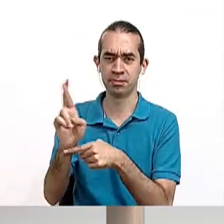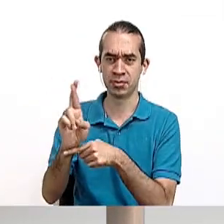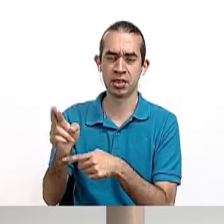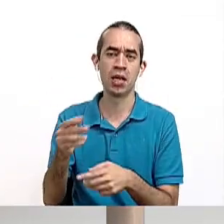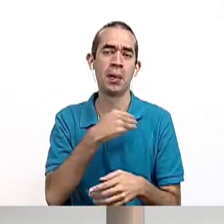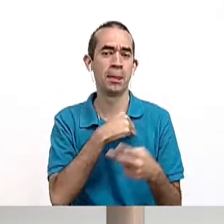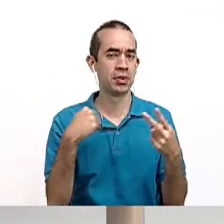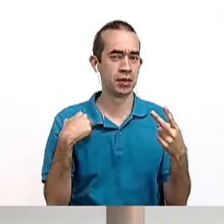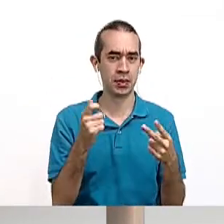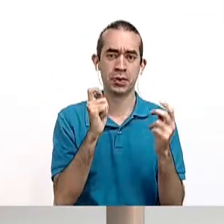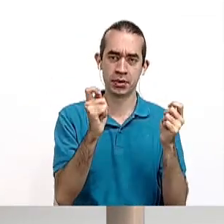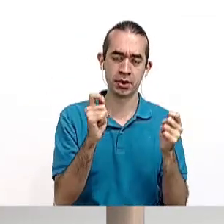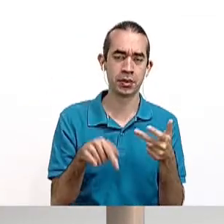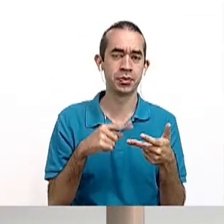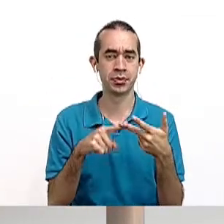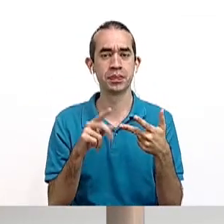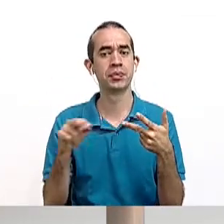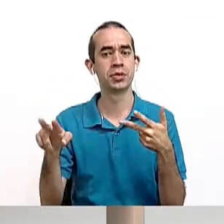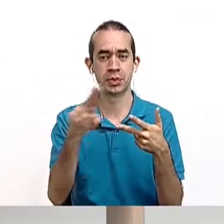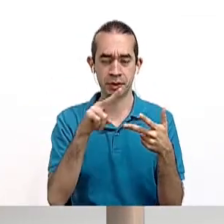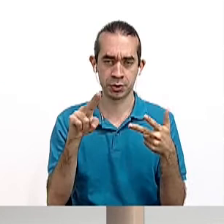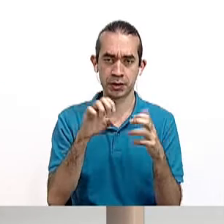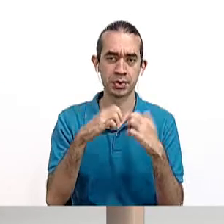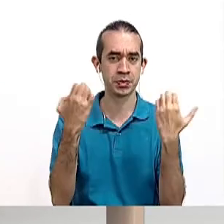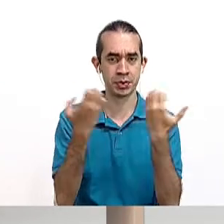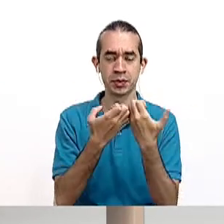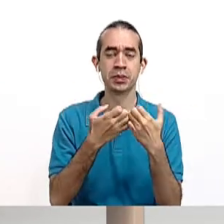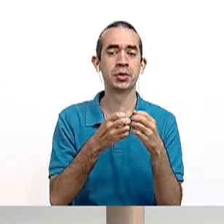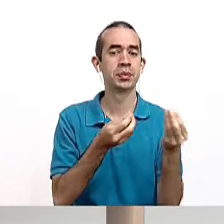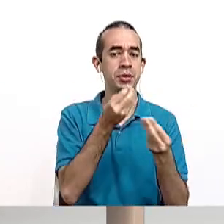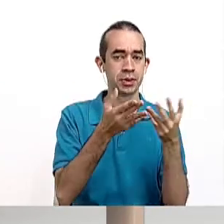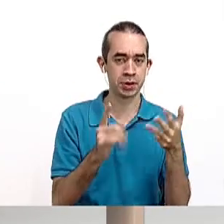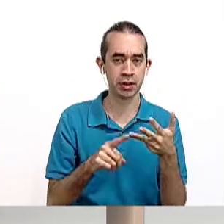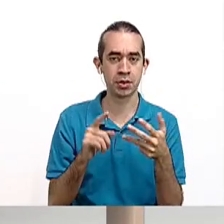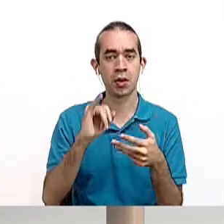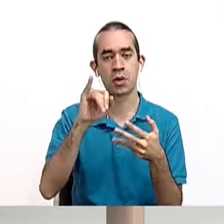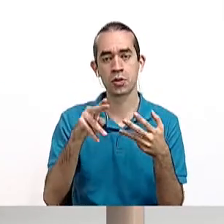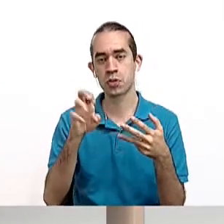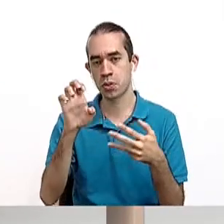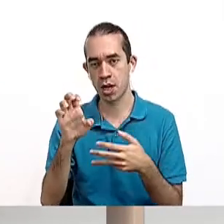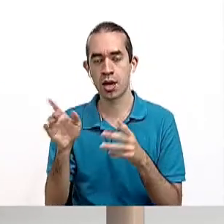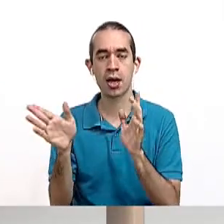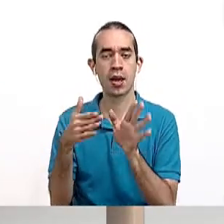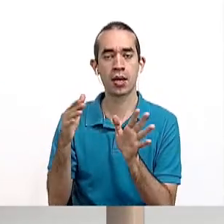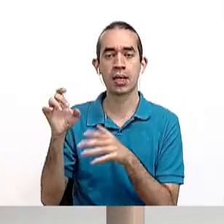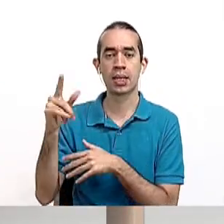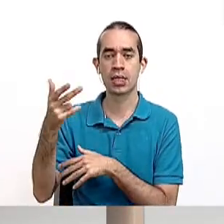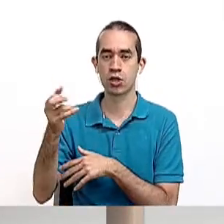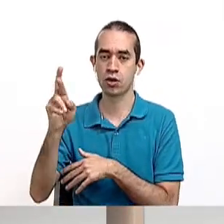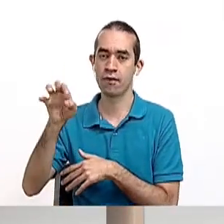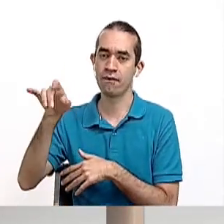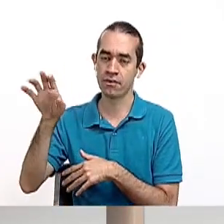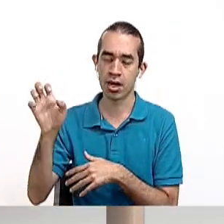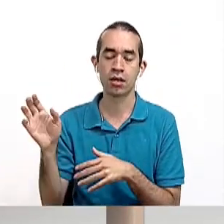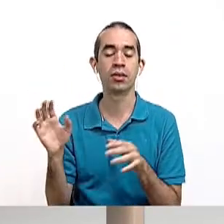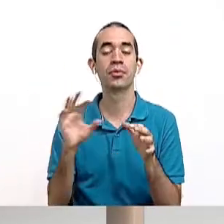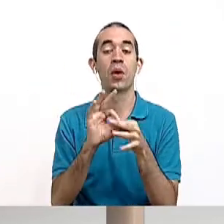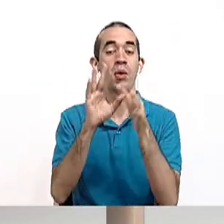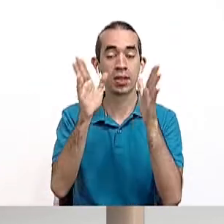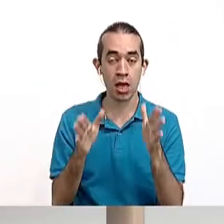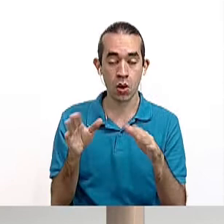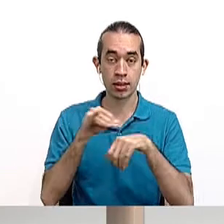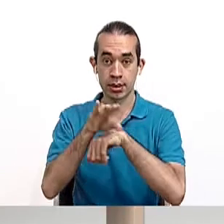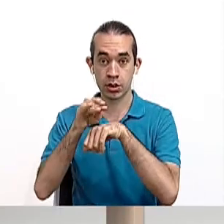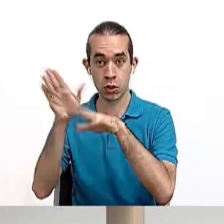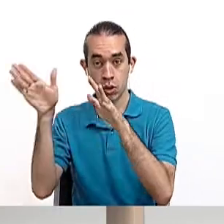de Educación, a nuestros compañeros en el equipo de producción, a Josué, a Christopher, a nuestros coordinadores y